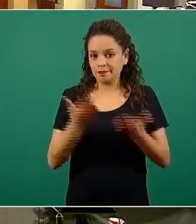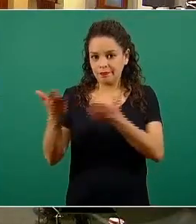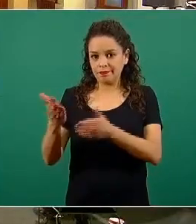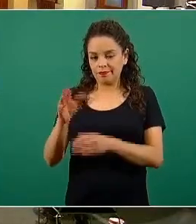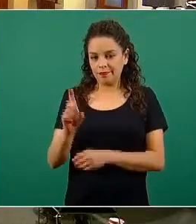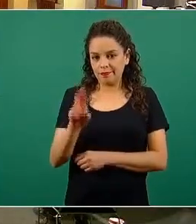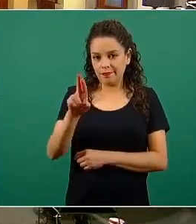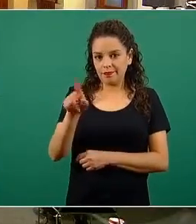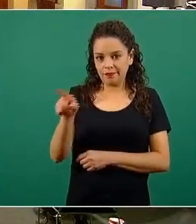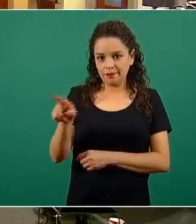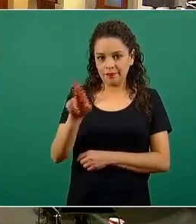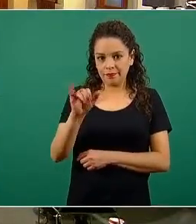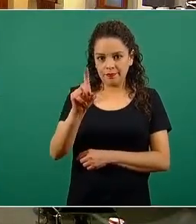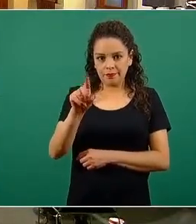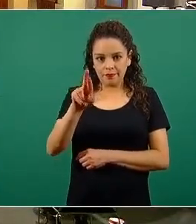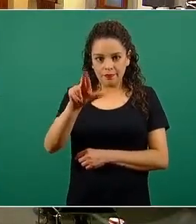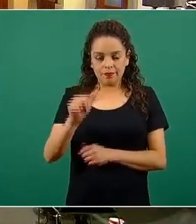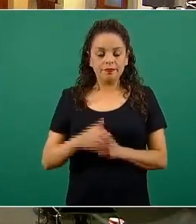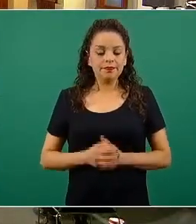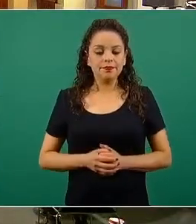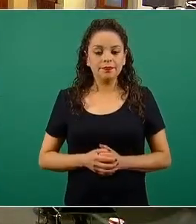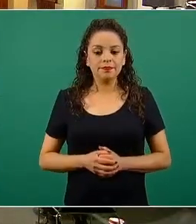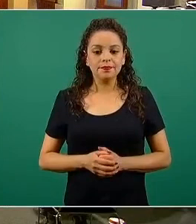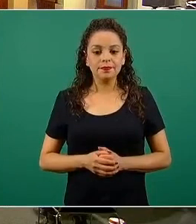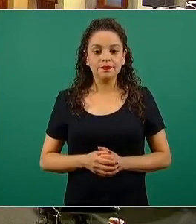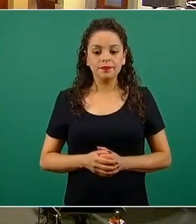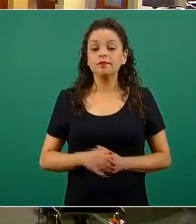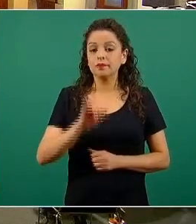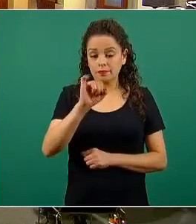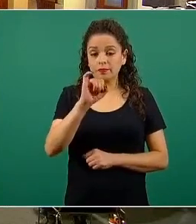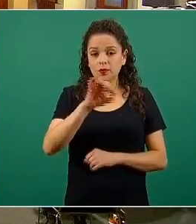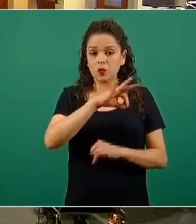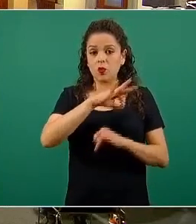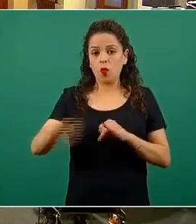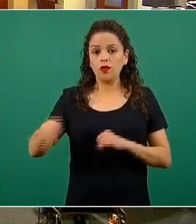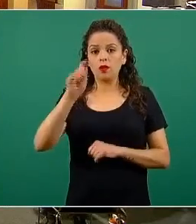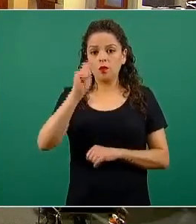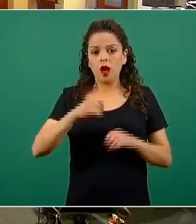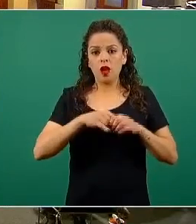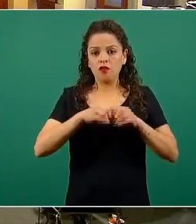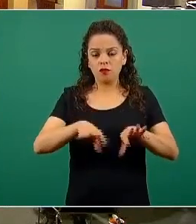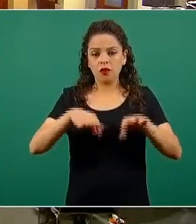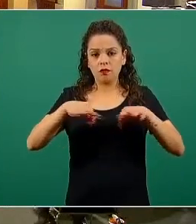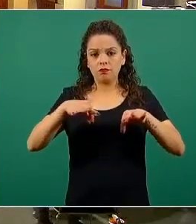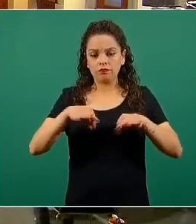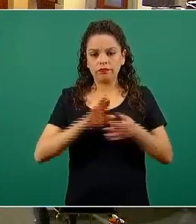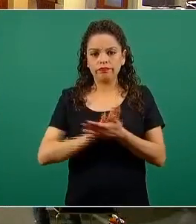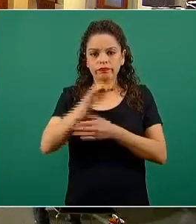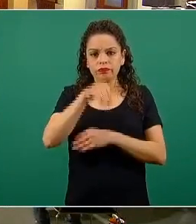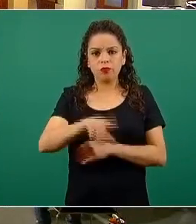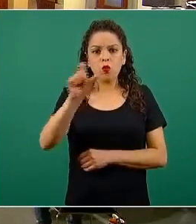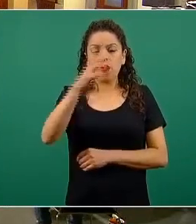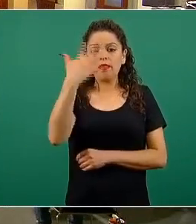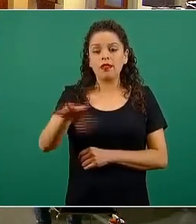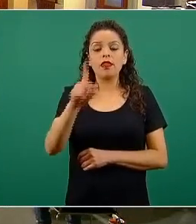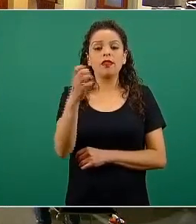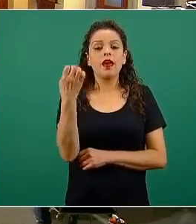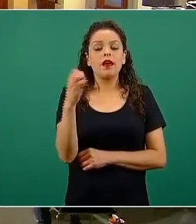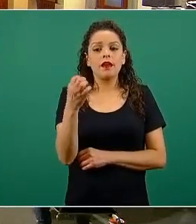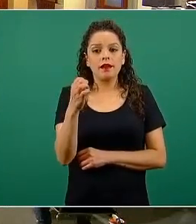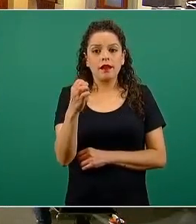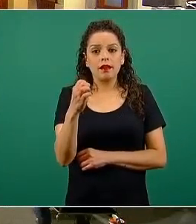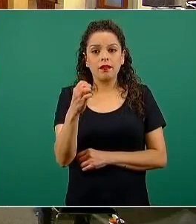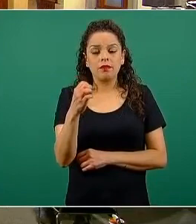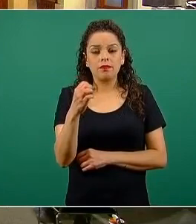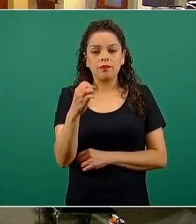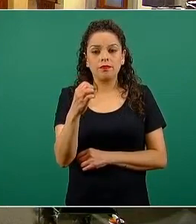Gracias. Sí, el último boletín se publicó el 10 de enero, cubre hasta la